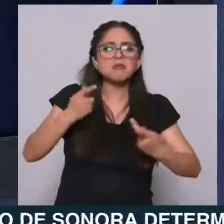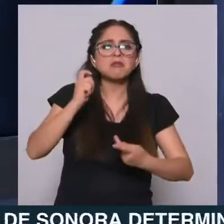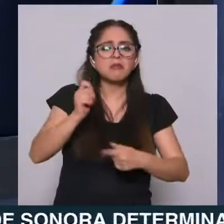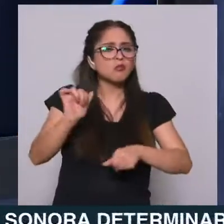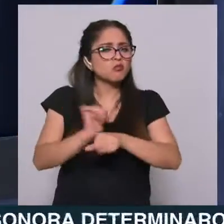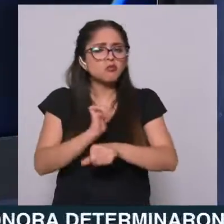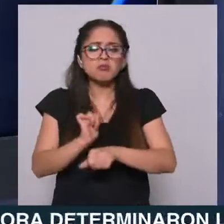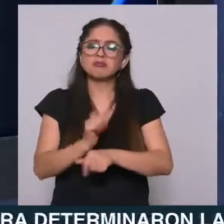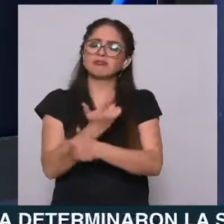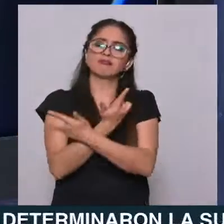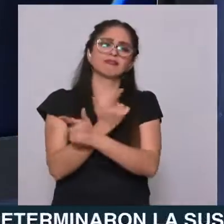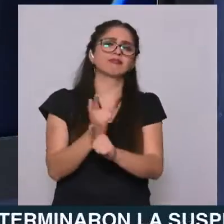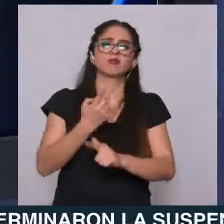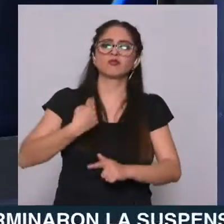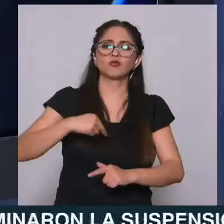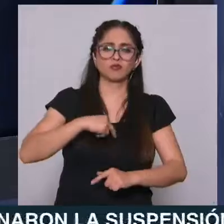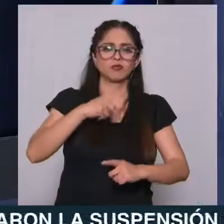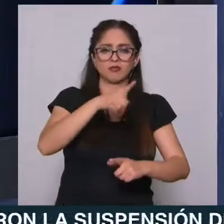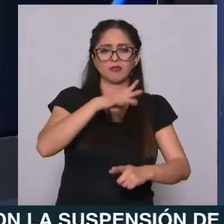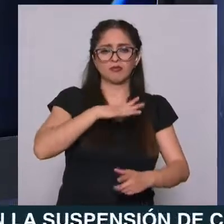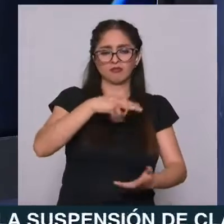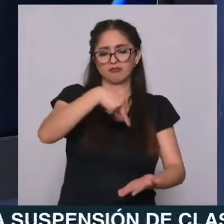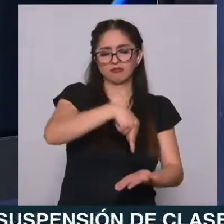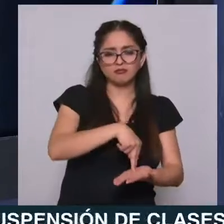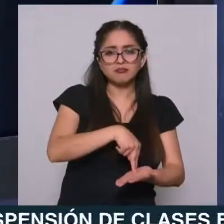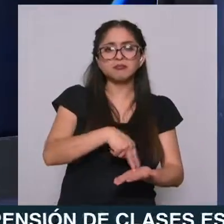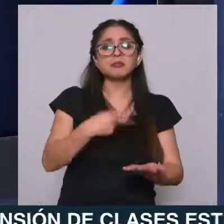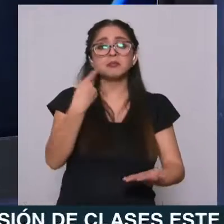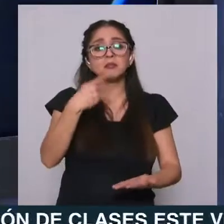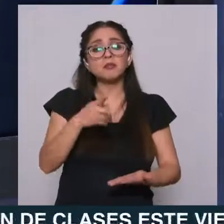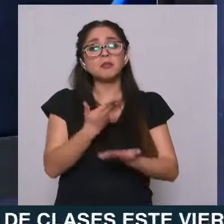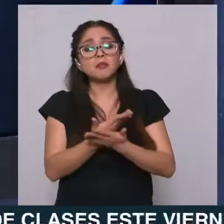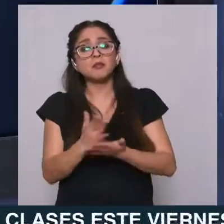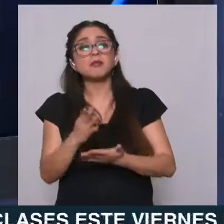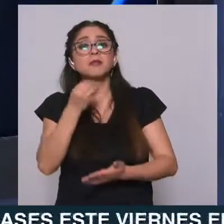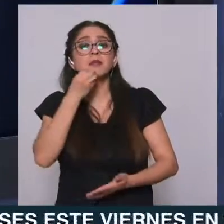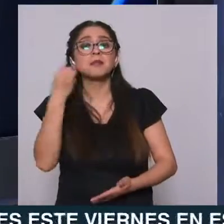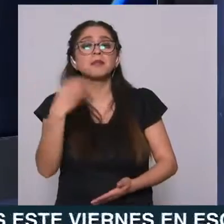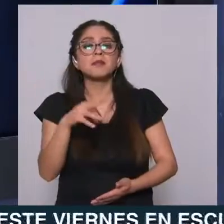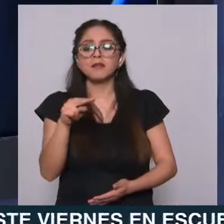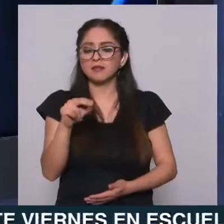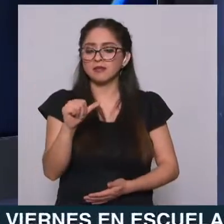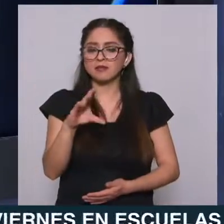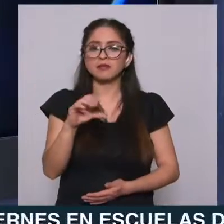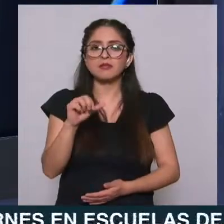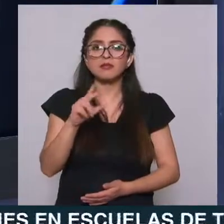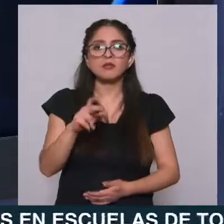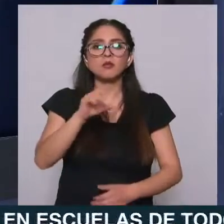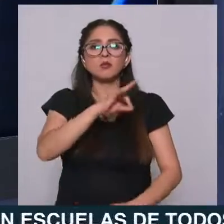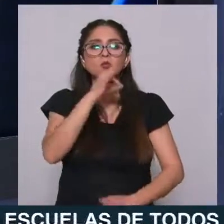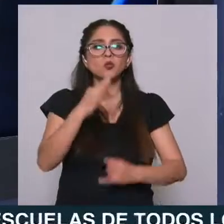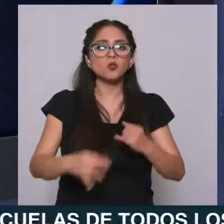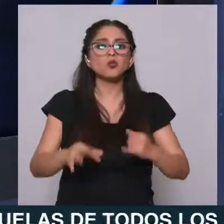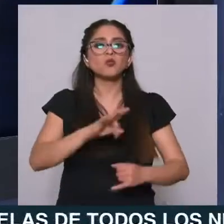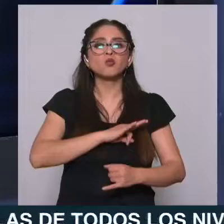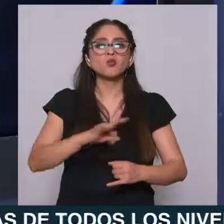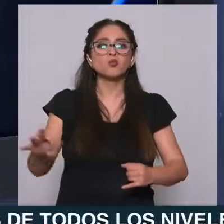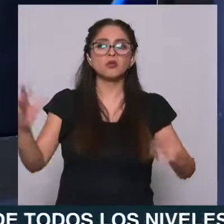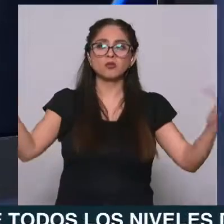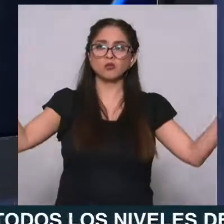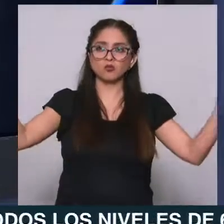que quieran. Bueno, ahí vamos a estar. Y bueno, algo padrísimo que hace la NASCAR es que al final de la carrera dejan bajar a todo el público.